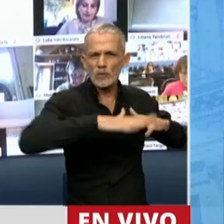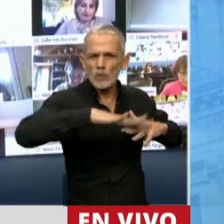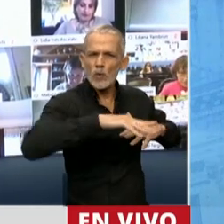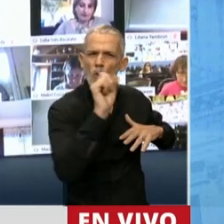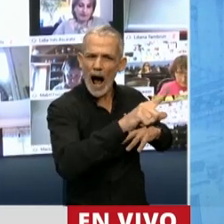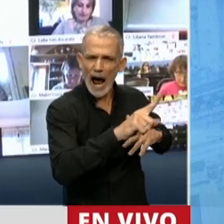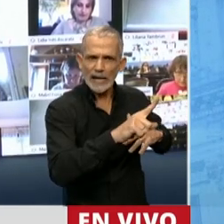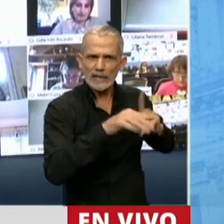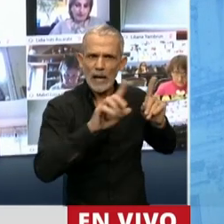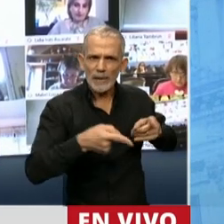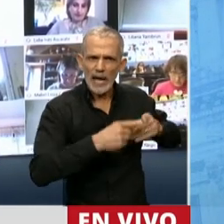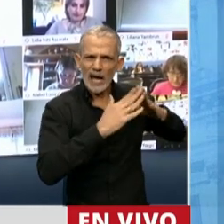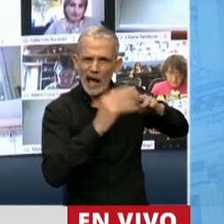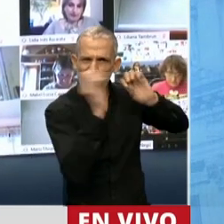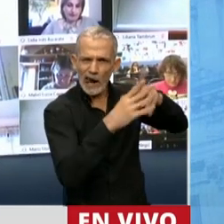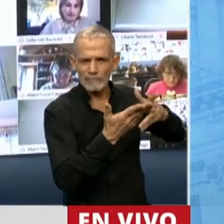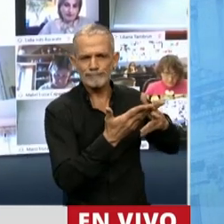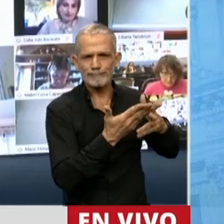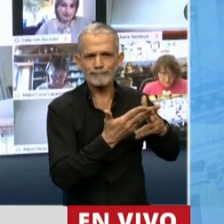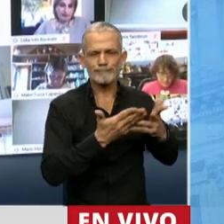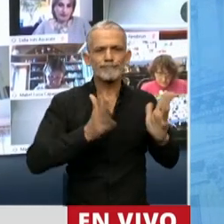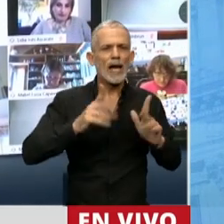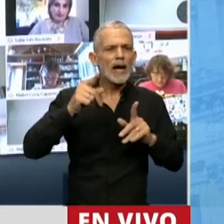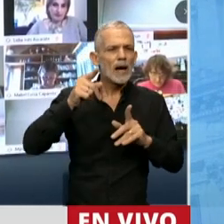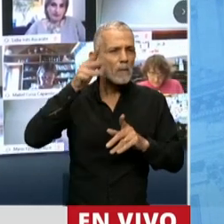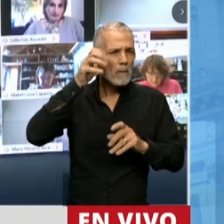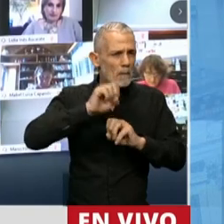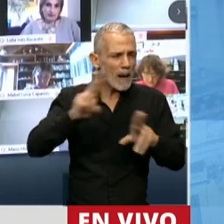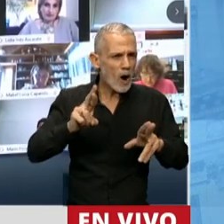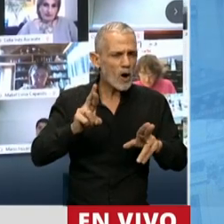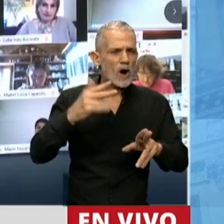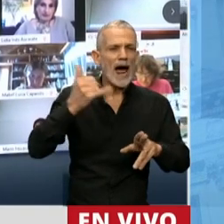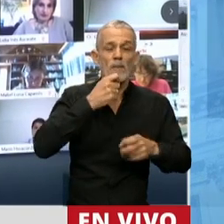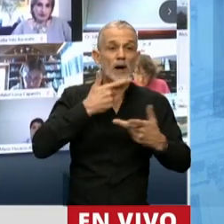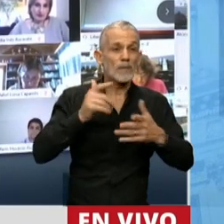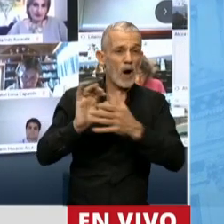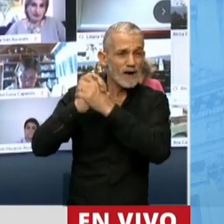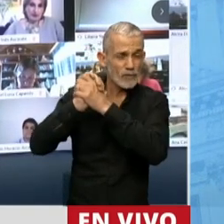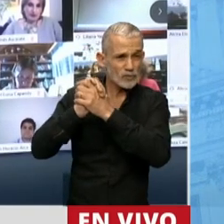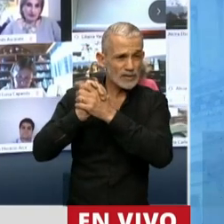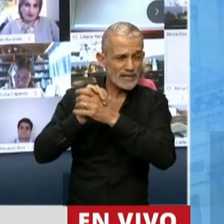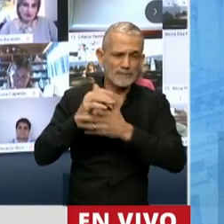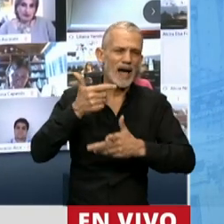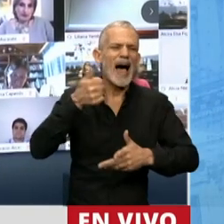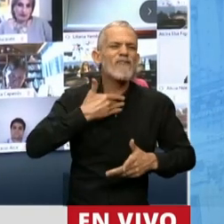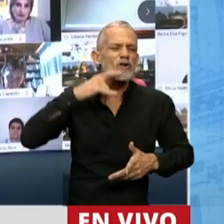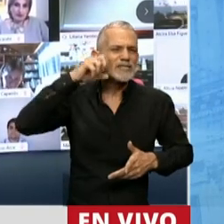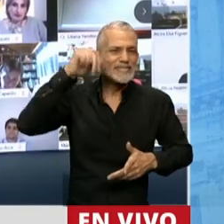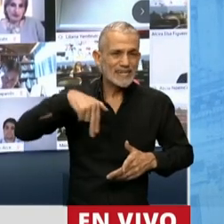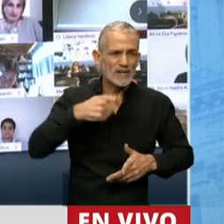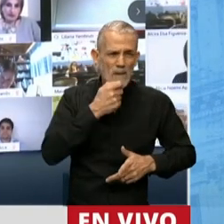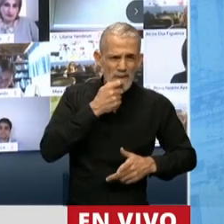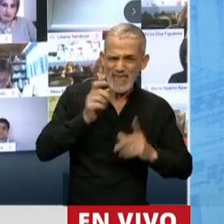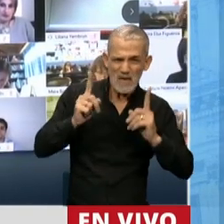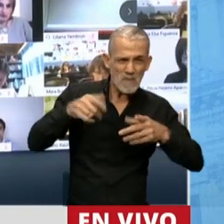localidad. Ha habido casos aún más extremos, presidentes como Alfonsín, que fueron silbados por